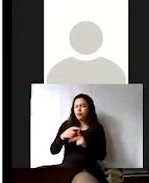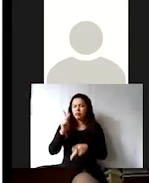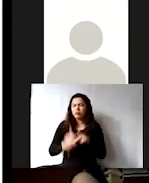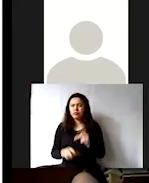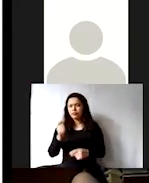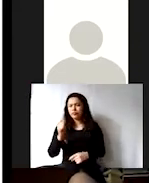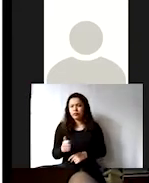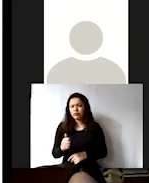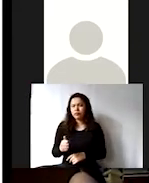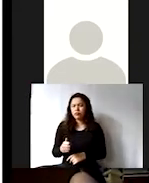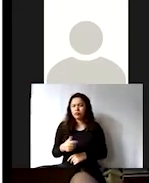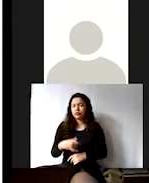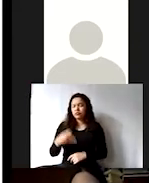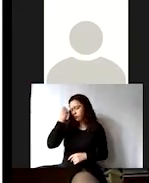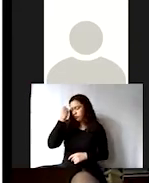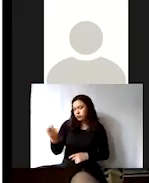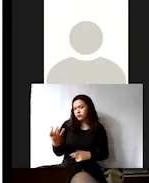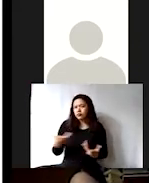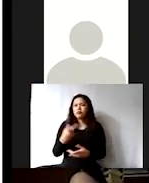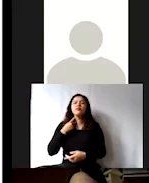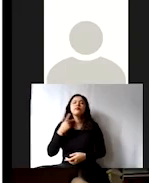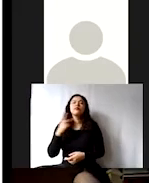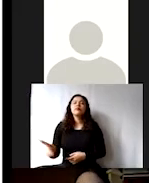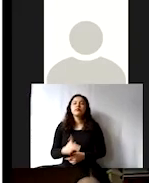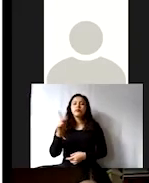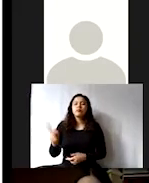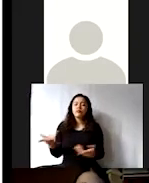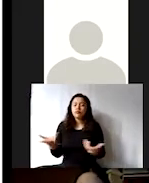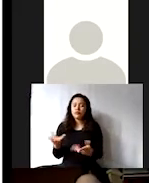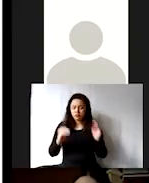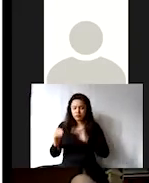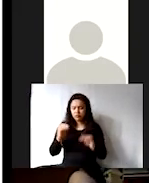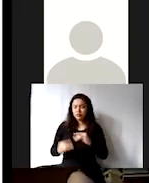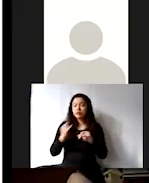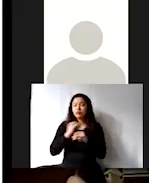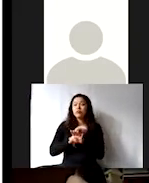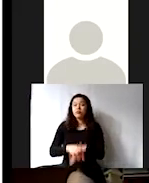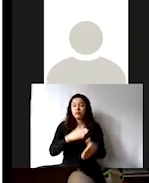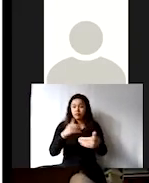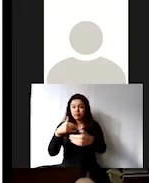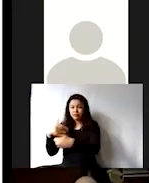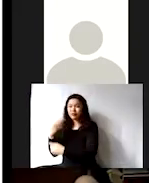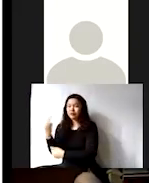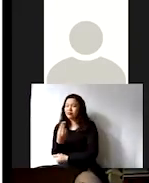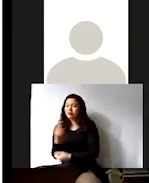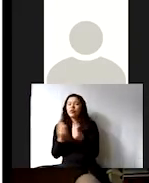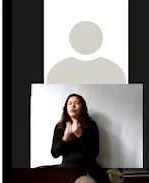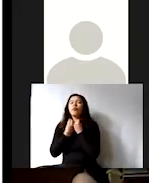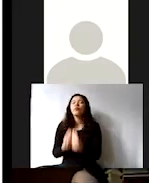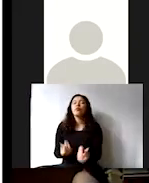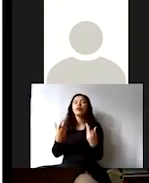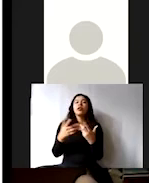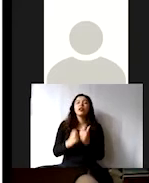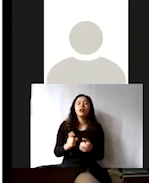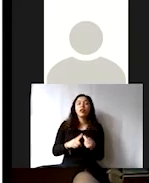si la idea, ¿verdad?, es poder hacer política pública, necesitamos mucha información. ¿En dónde está? ¿Qué pasa con